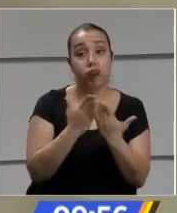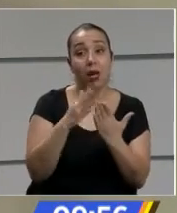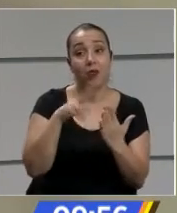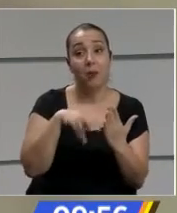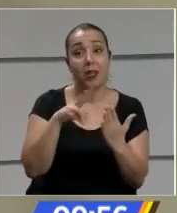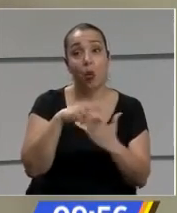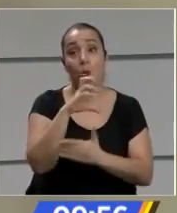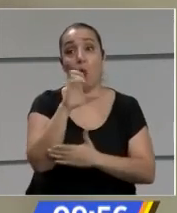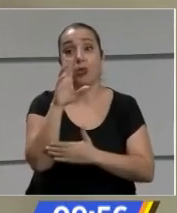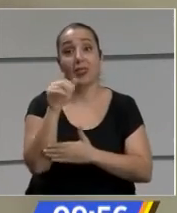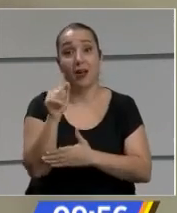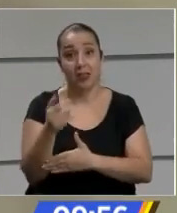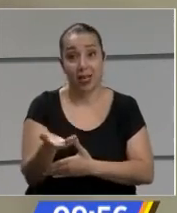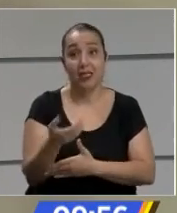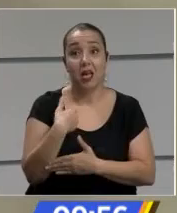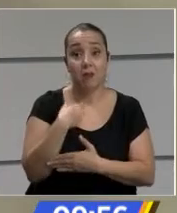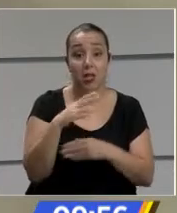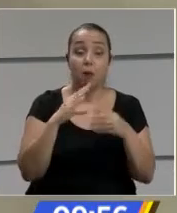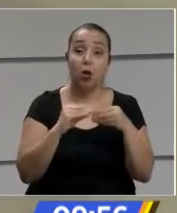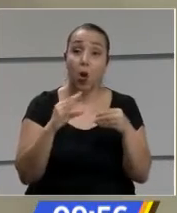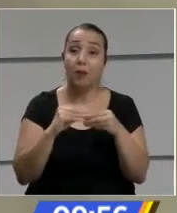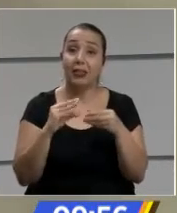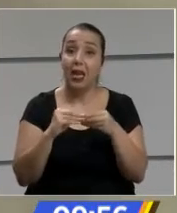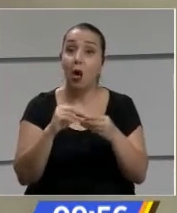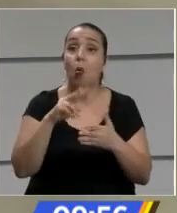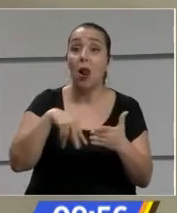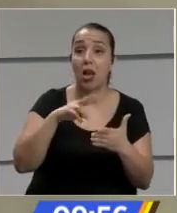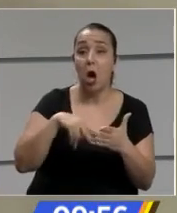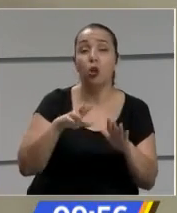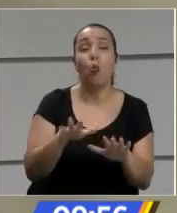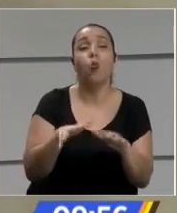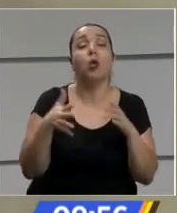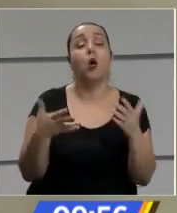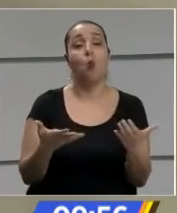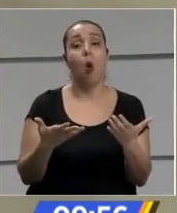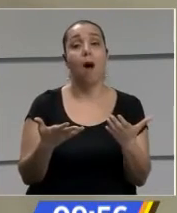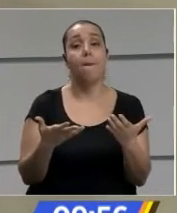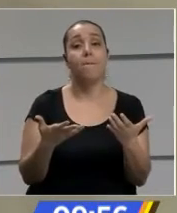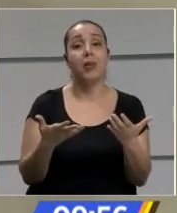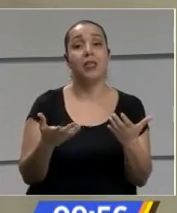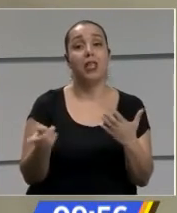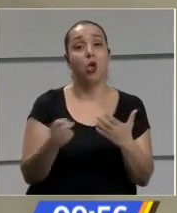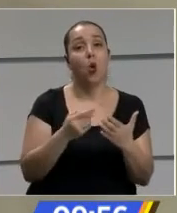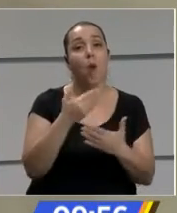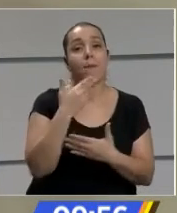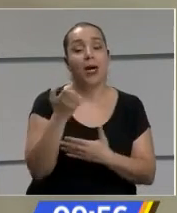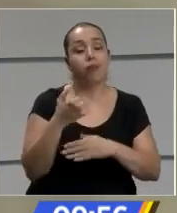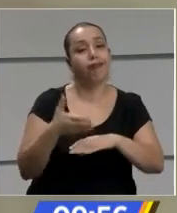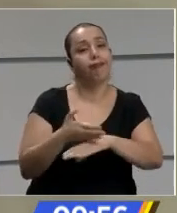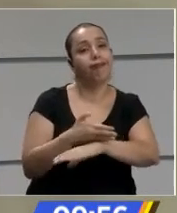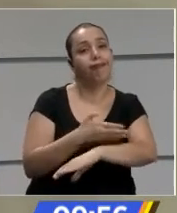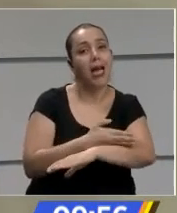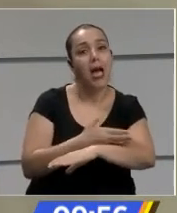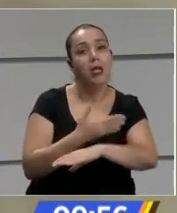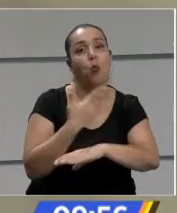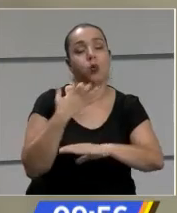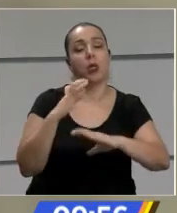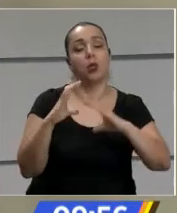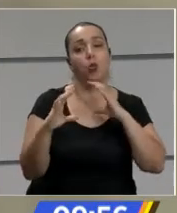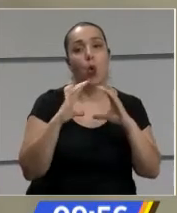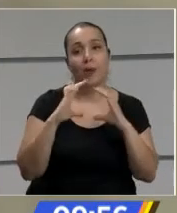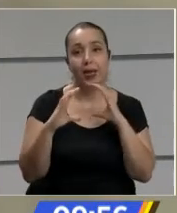costarricense y desarrollar con lectura y comentarios en casita de cómo es, de mejorar esas habilidades de comunicación que